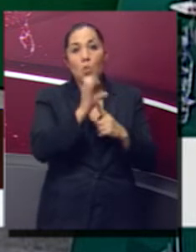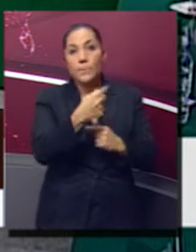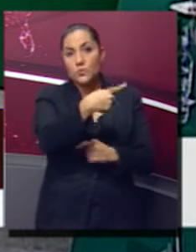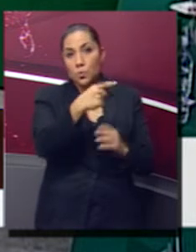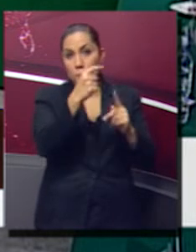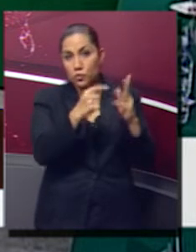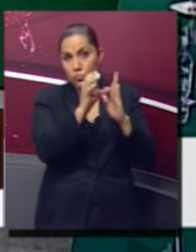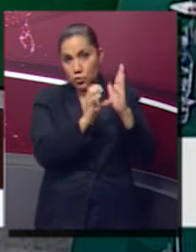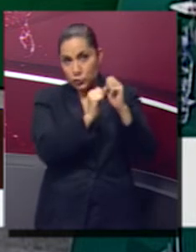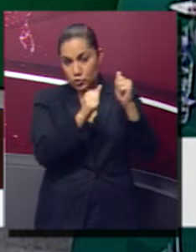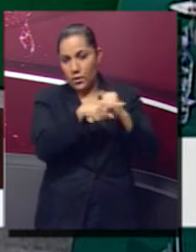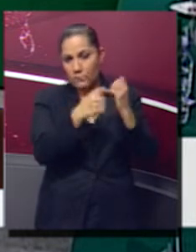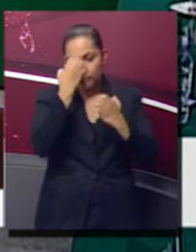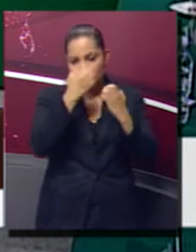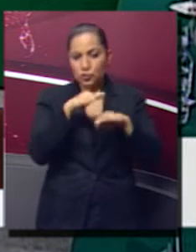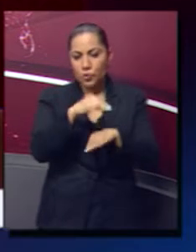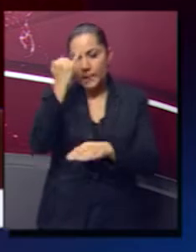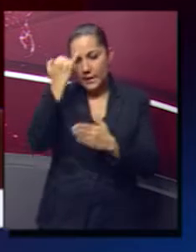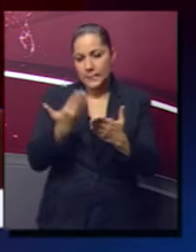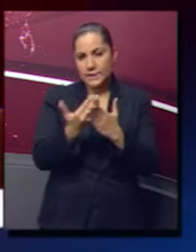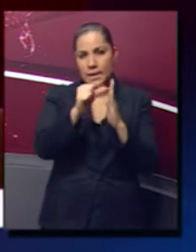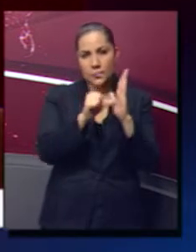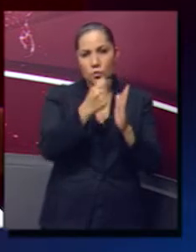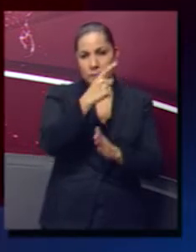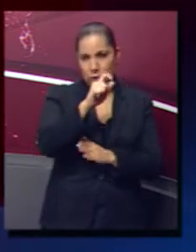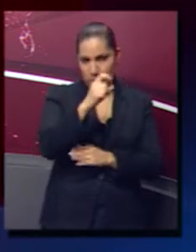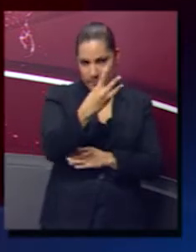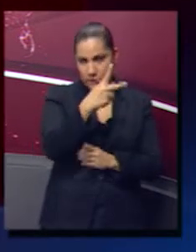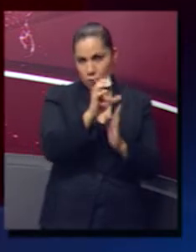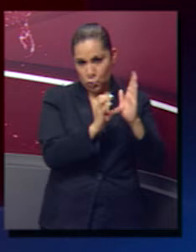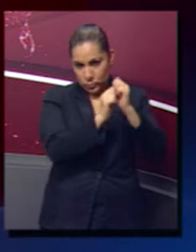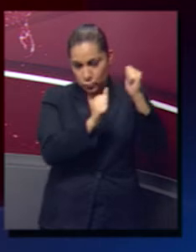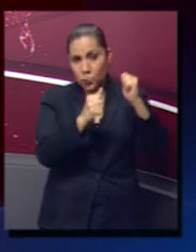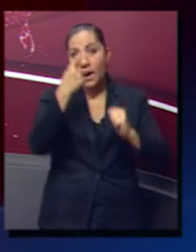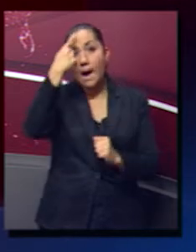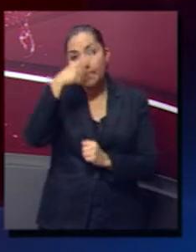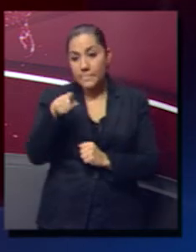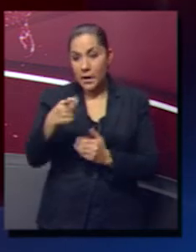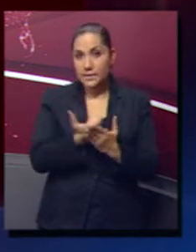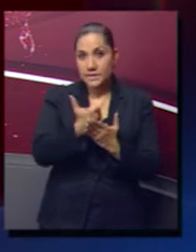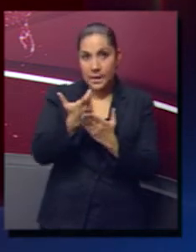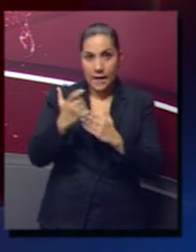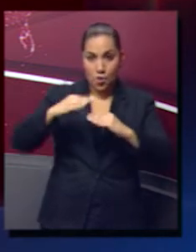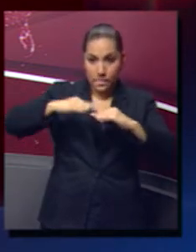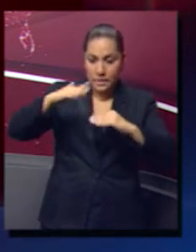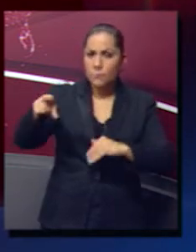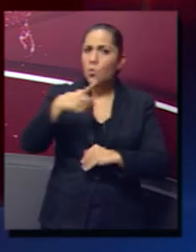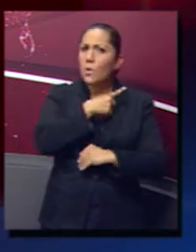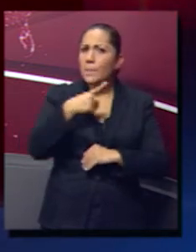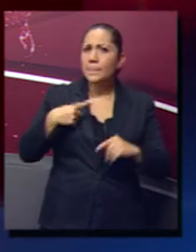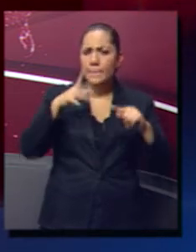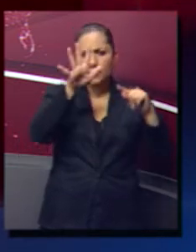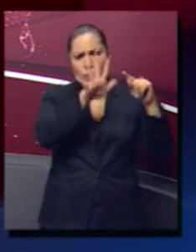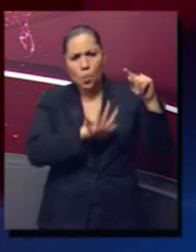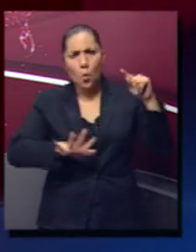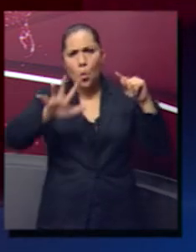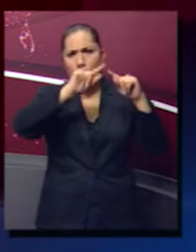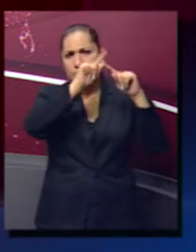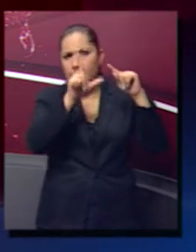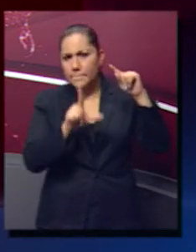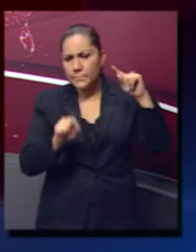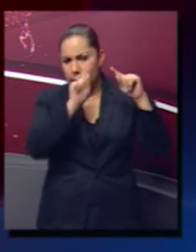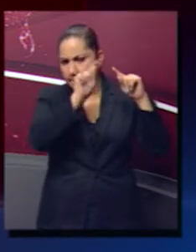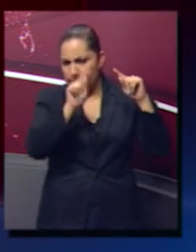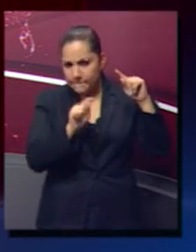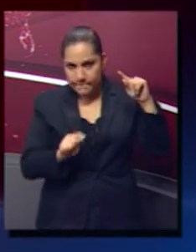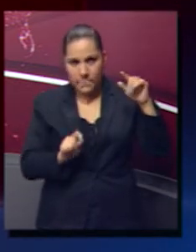artículo 123 de la Constitución Política, para indicar que los salarios mínimos deberán regir en todas las áreas geográficas. Además, establece